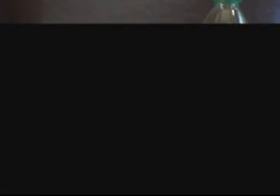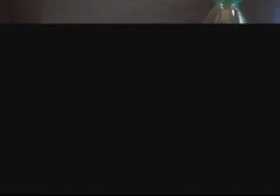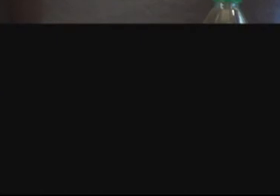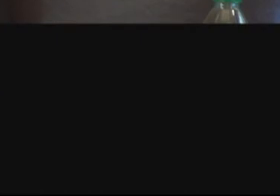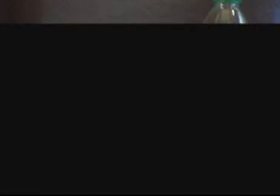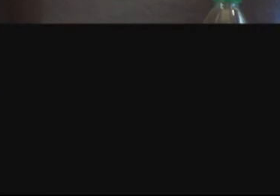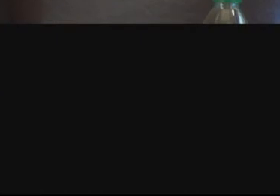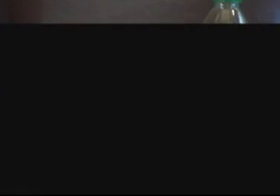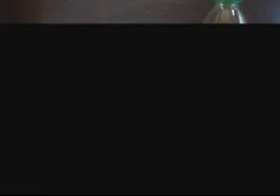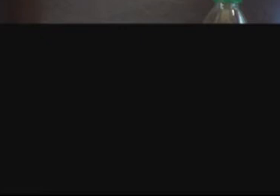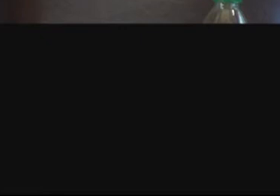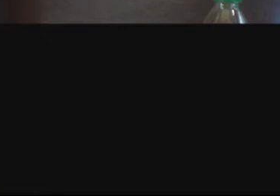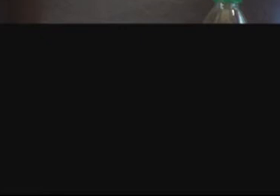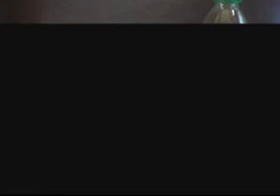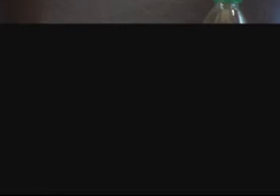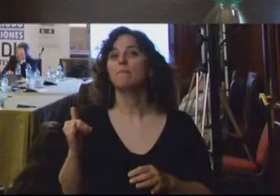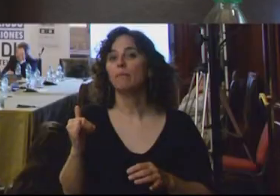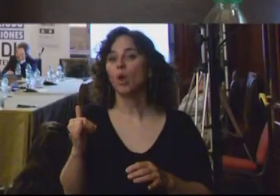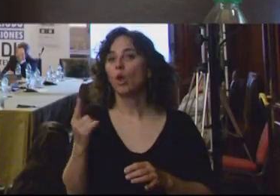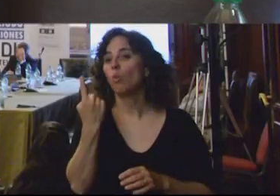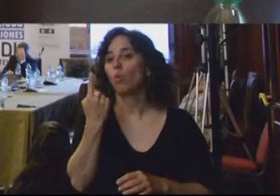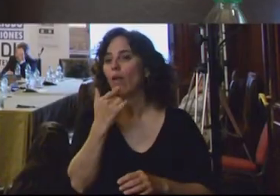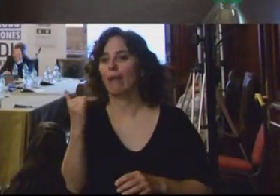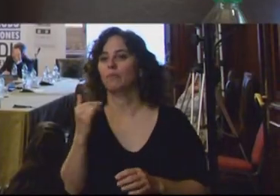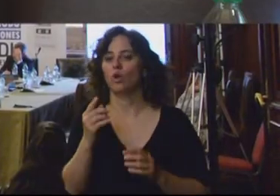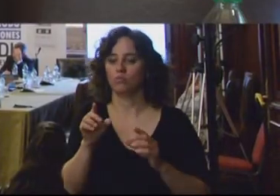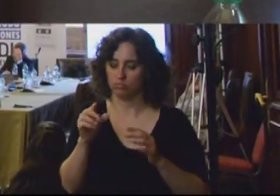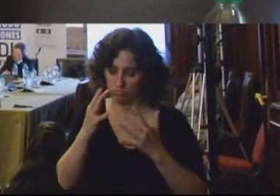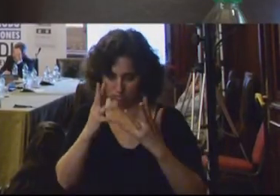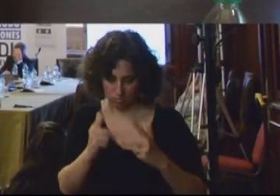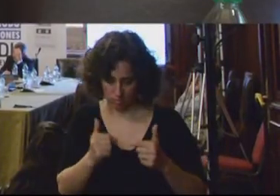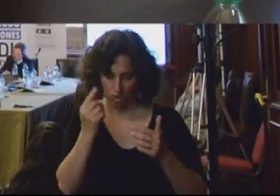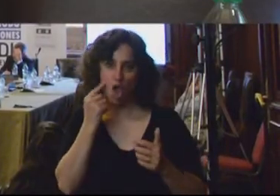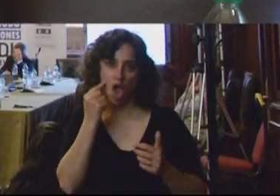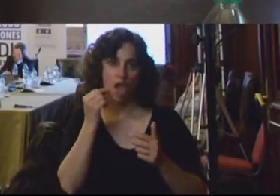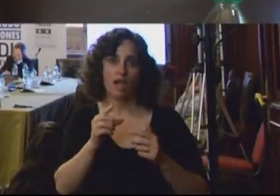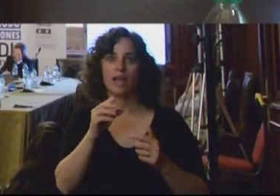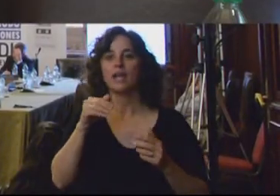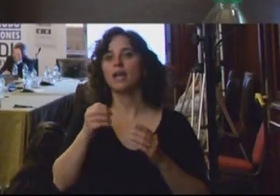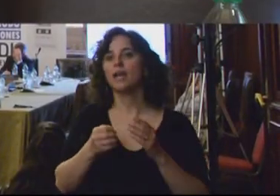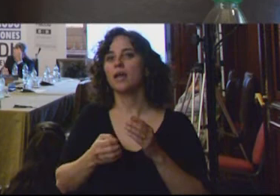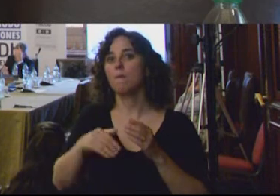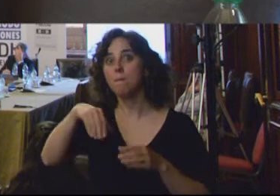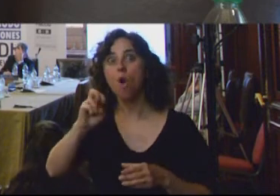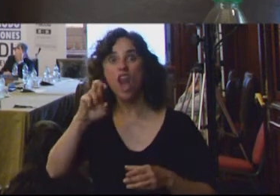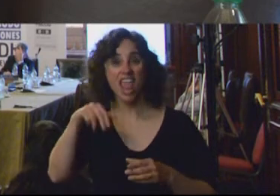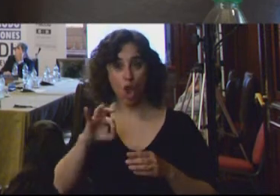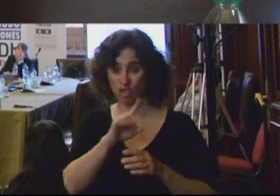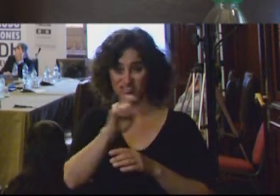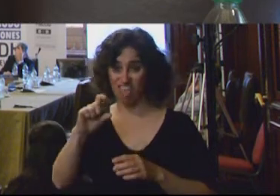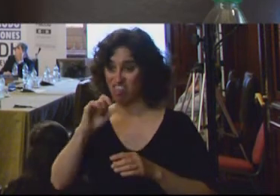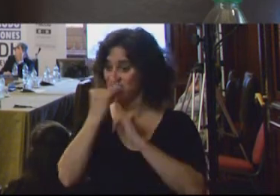Solo para citar un ejemplo, hemos contabilizado que el presidente Lenín Moreno en sus primeros 100 días de